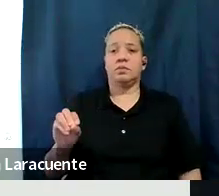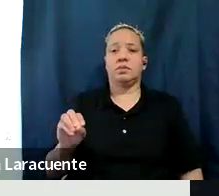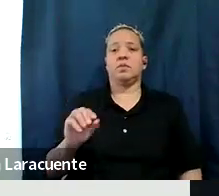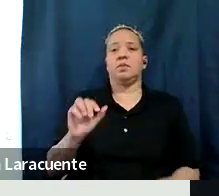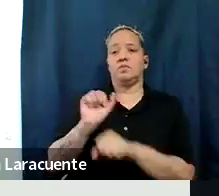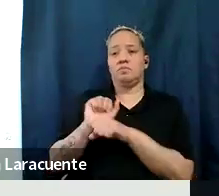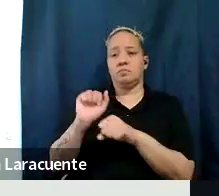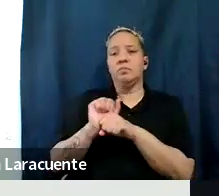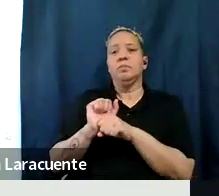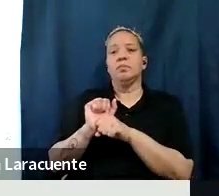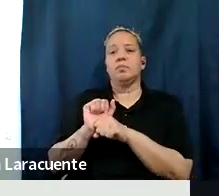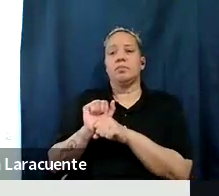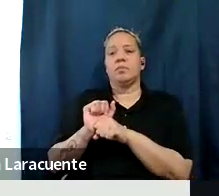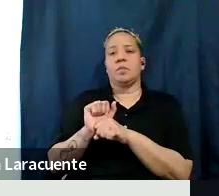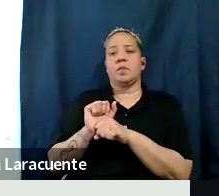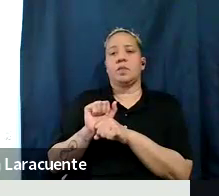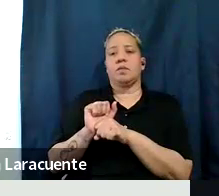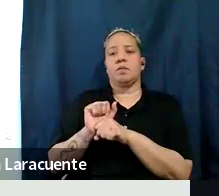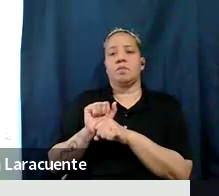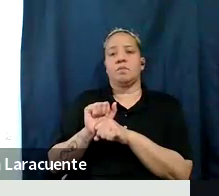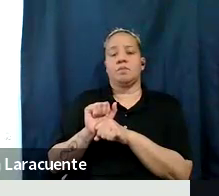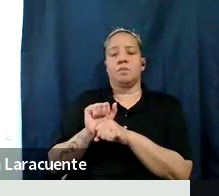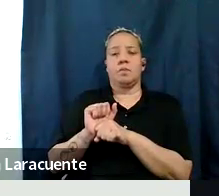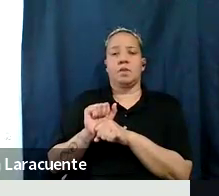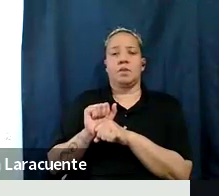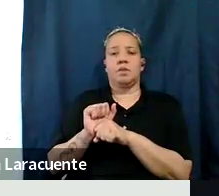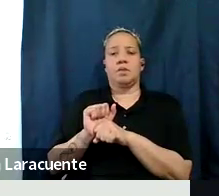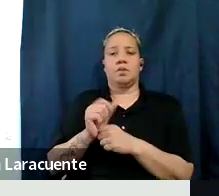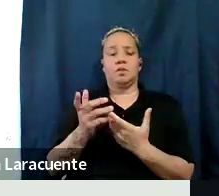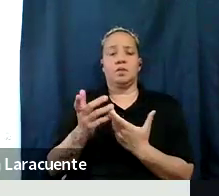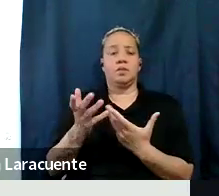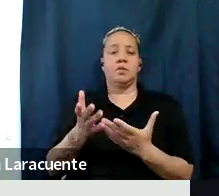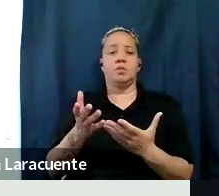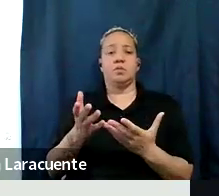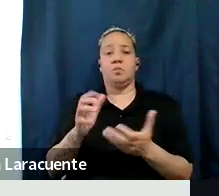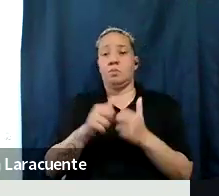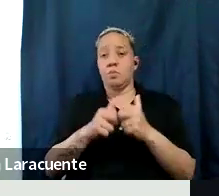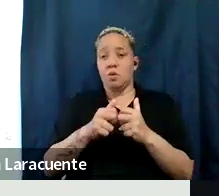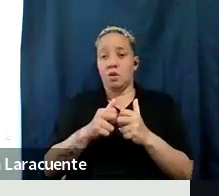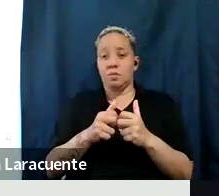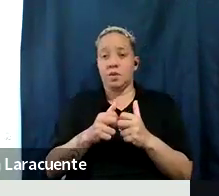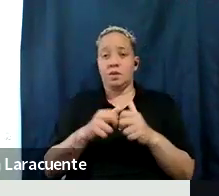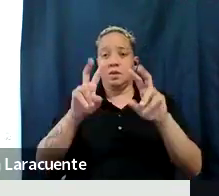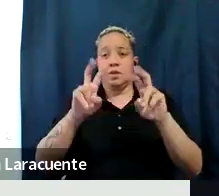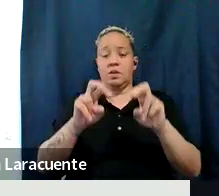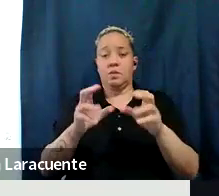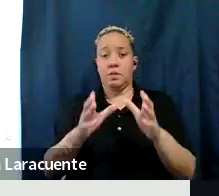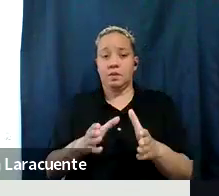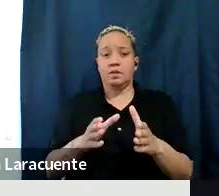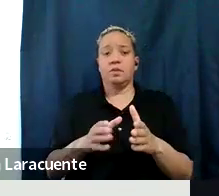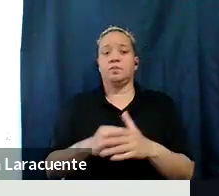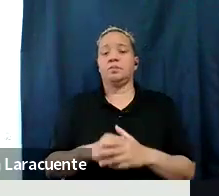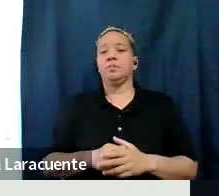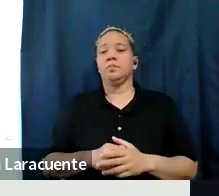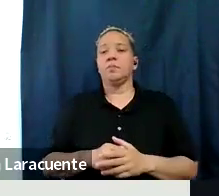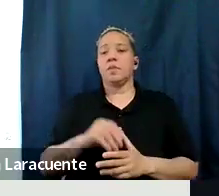obra queda por publicar. Y nos deja un tremendo lío a los investigadores, filólogos y